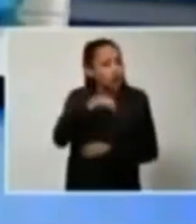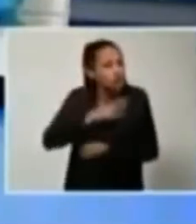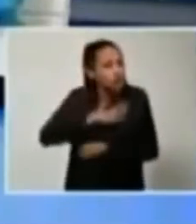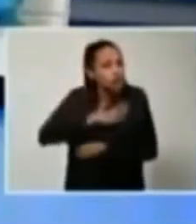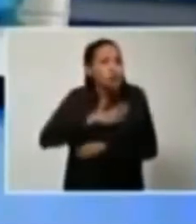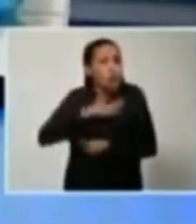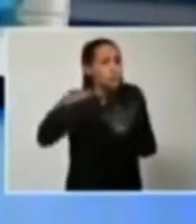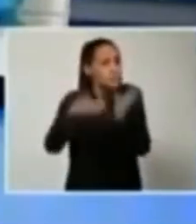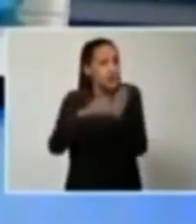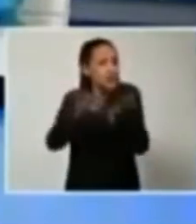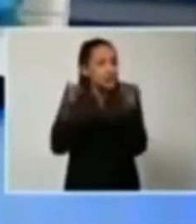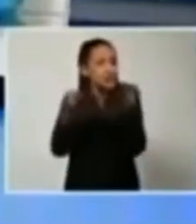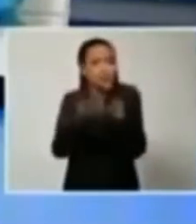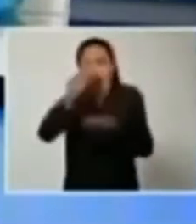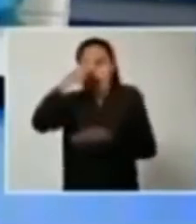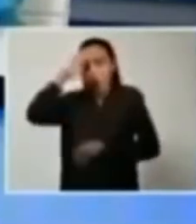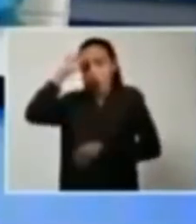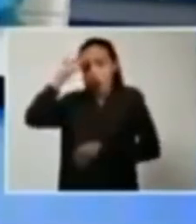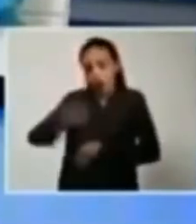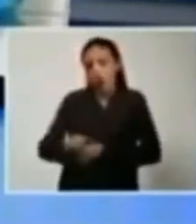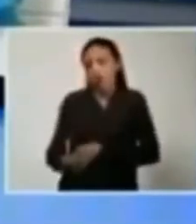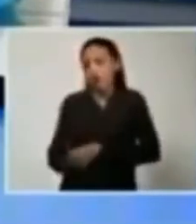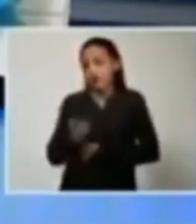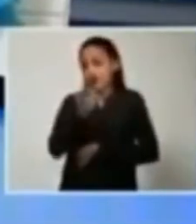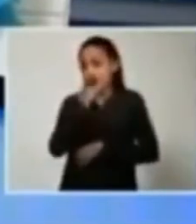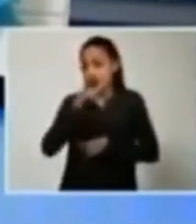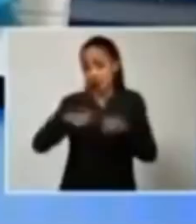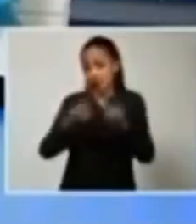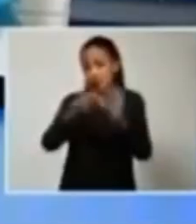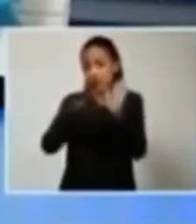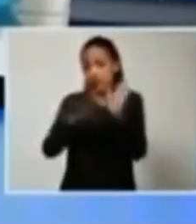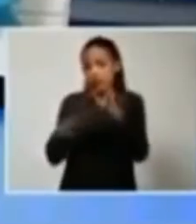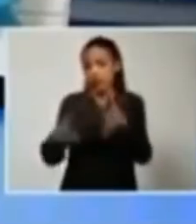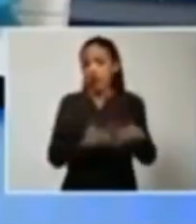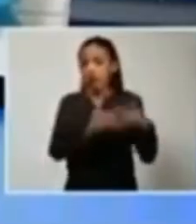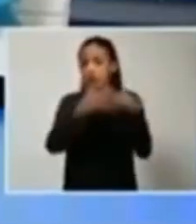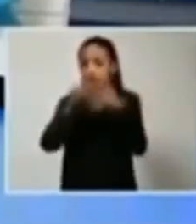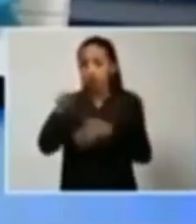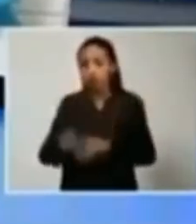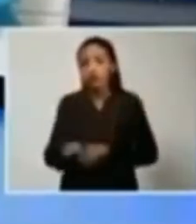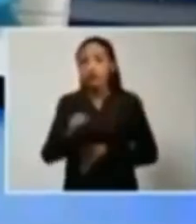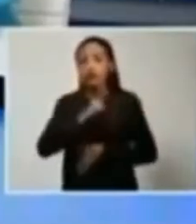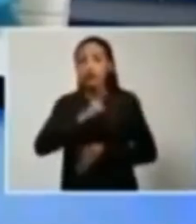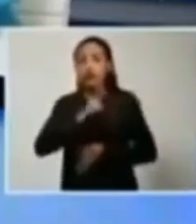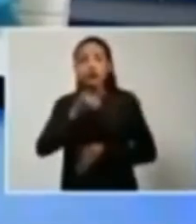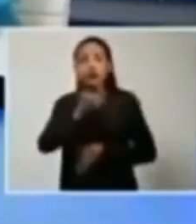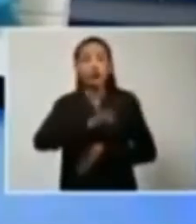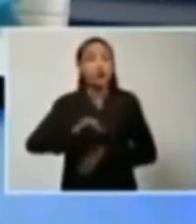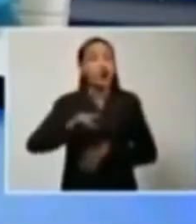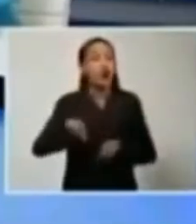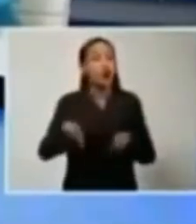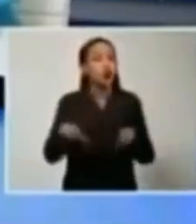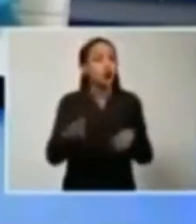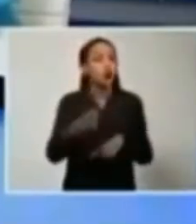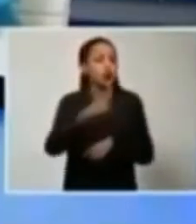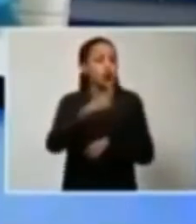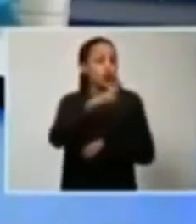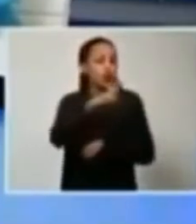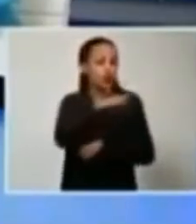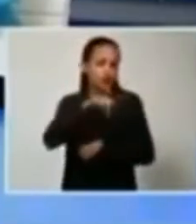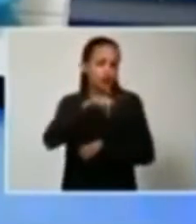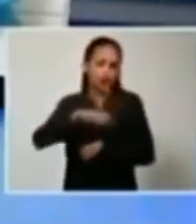cubanas afectadas por esa medida estadounidense con el intento de provocar y desacreditar a las autoridades de nuestro